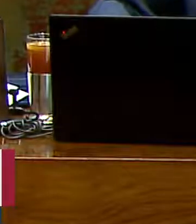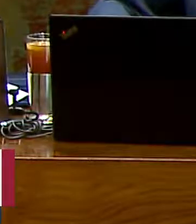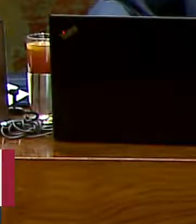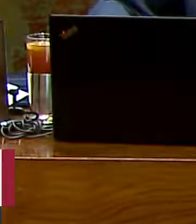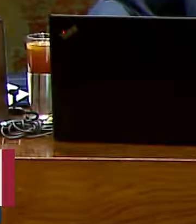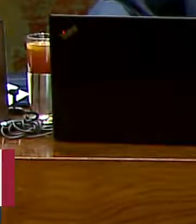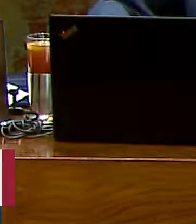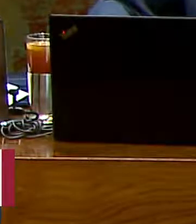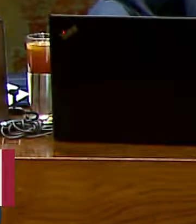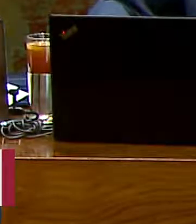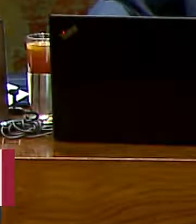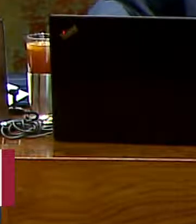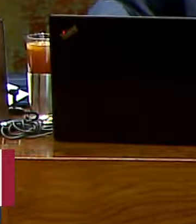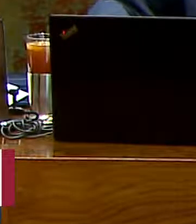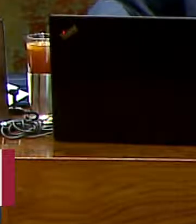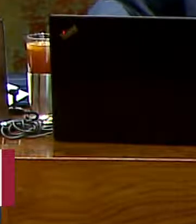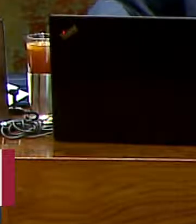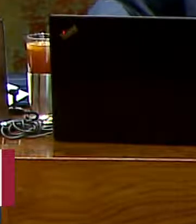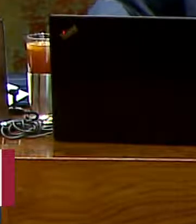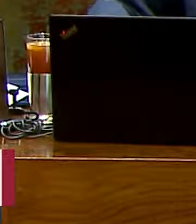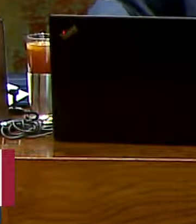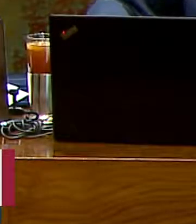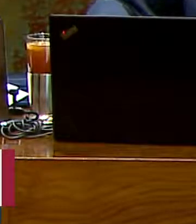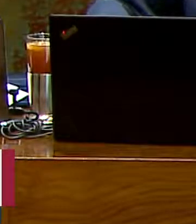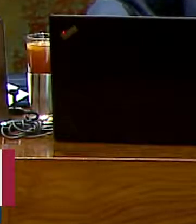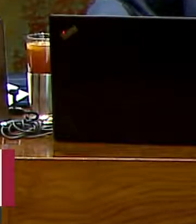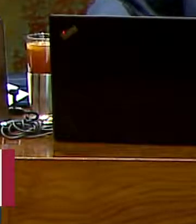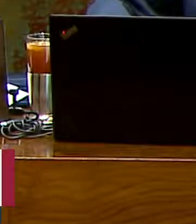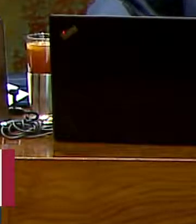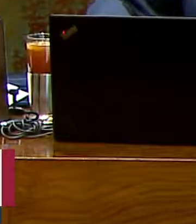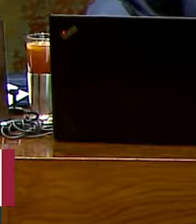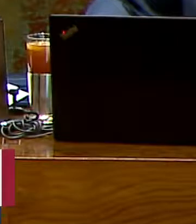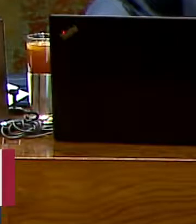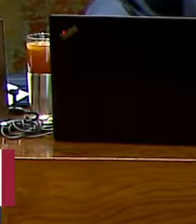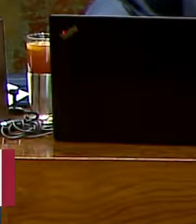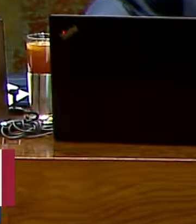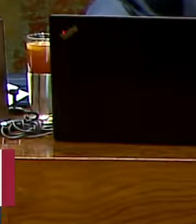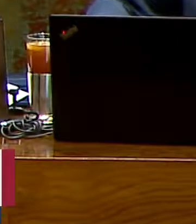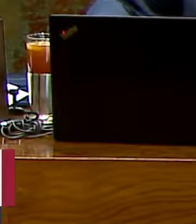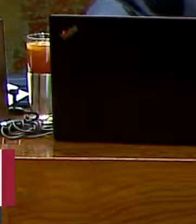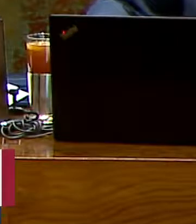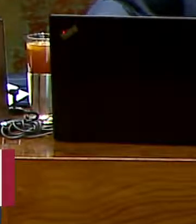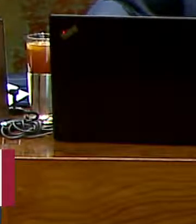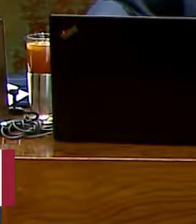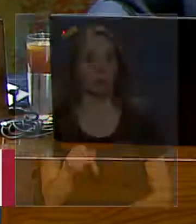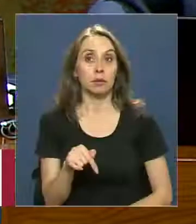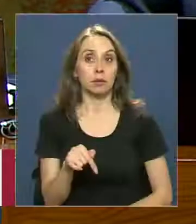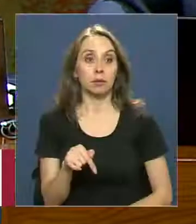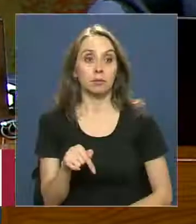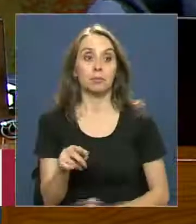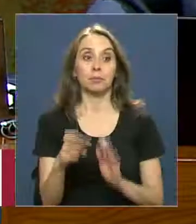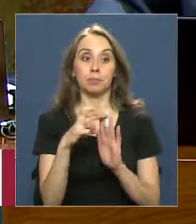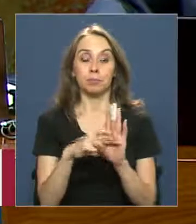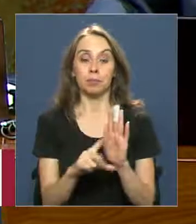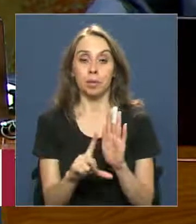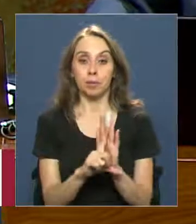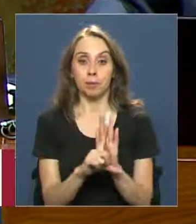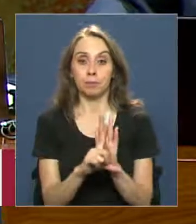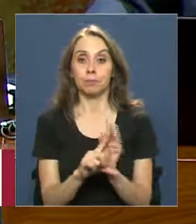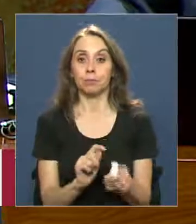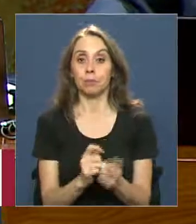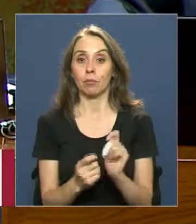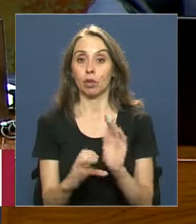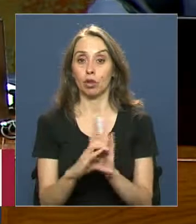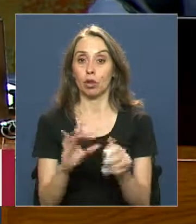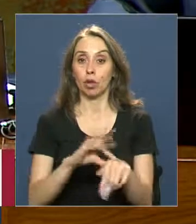se acordó lo siguiente, que es votar en la sesión de hoy las indicaciones presentadas al proyecto de ley que modifica el Código